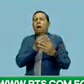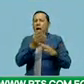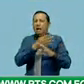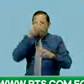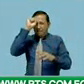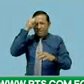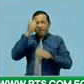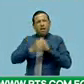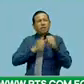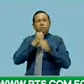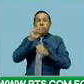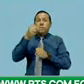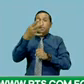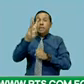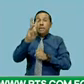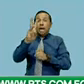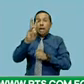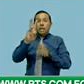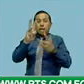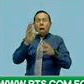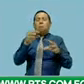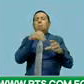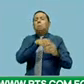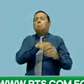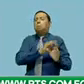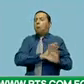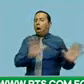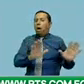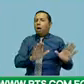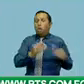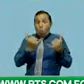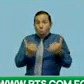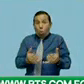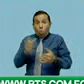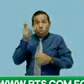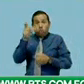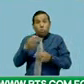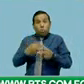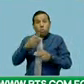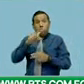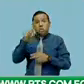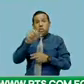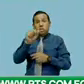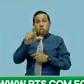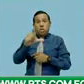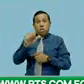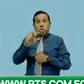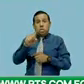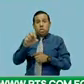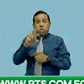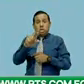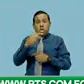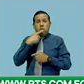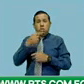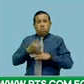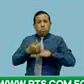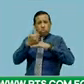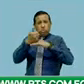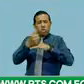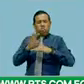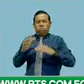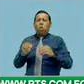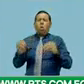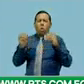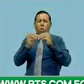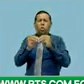en 2016. Hoy la fiscal general Diana Salazar busca reabrir el caso. Retomamos la investigación y tendrá que seguirse